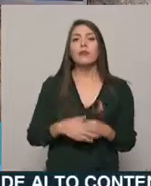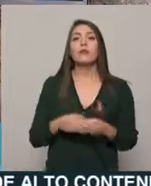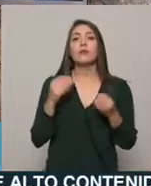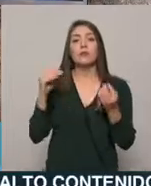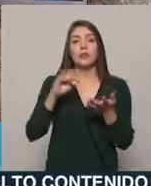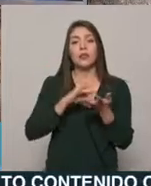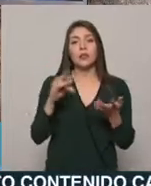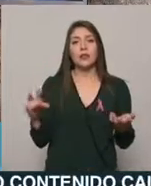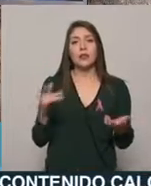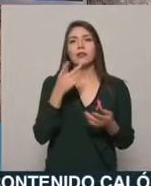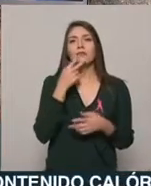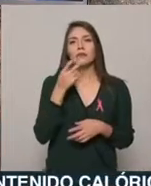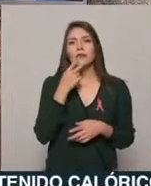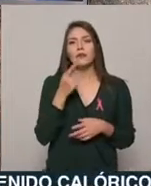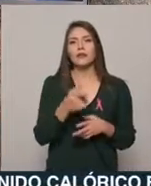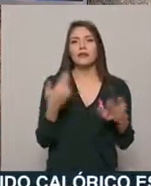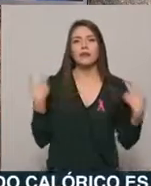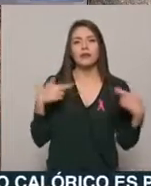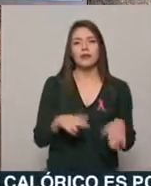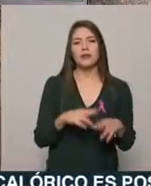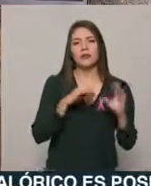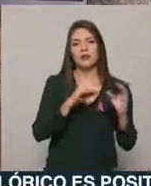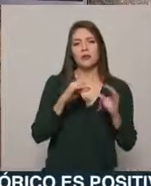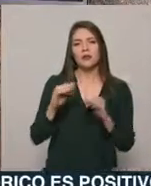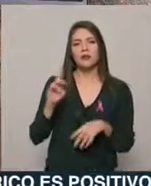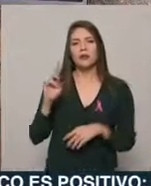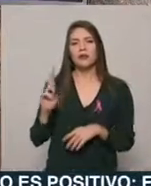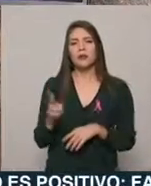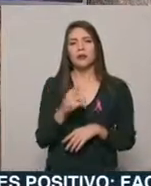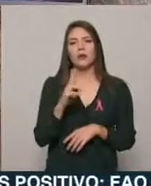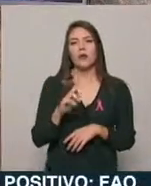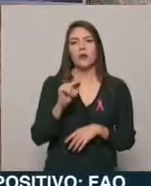gracias, profesor Enrique de la Garza de la Universidad Autónoma Metropolitana, por conversar con nosotros esta mañana.